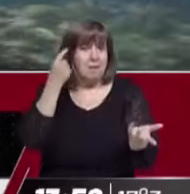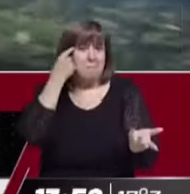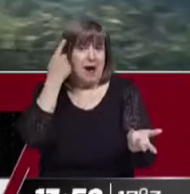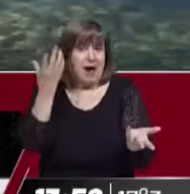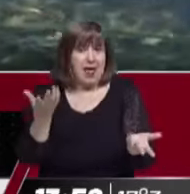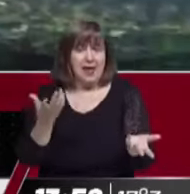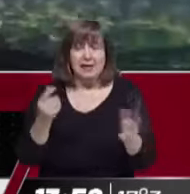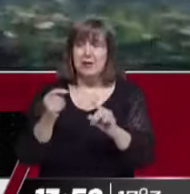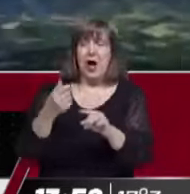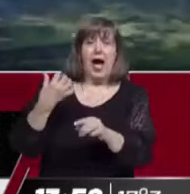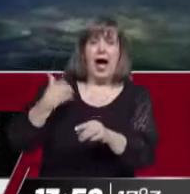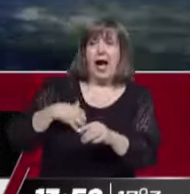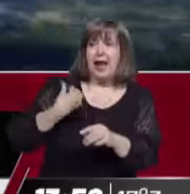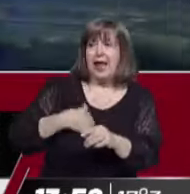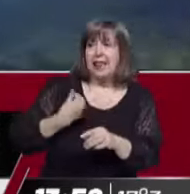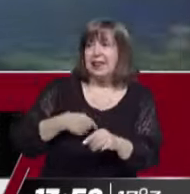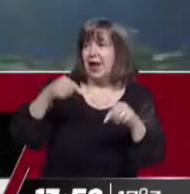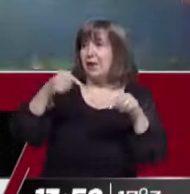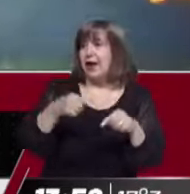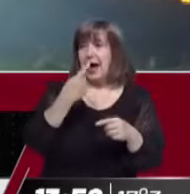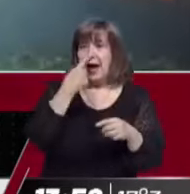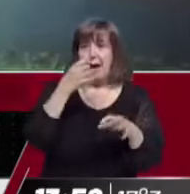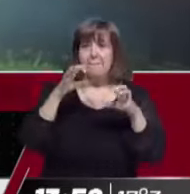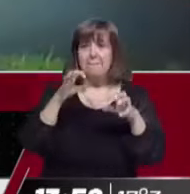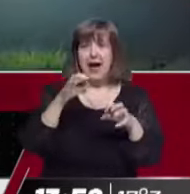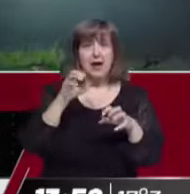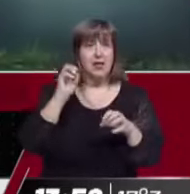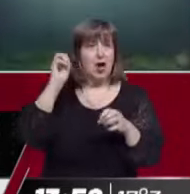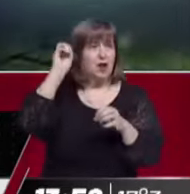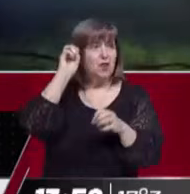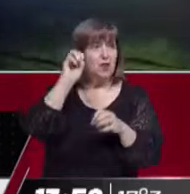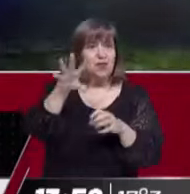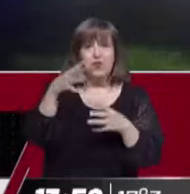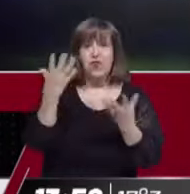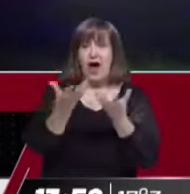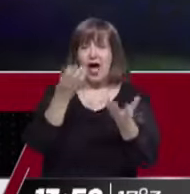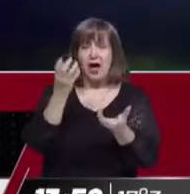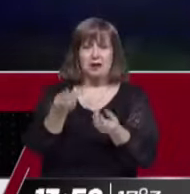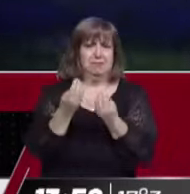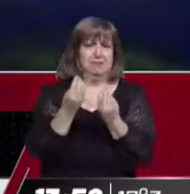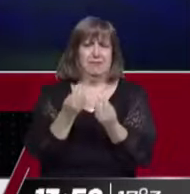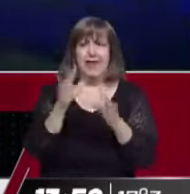haría un argentino claro. justamente con este perro? Puede, por ejemplo,